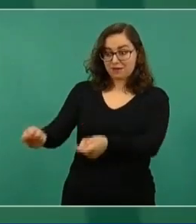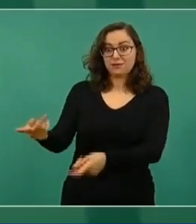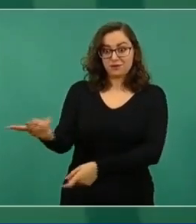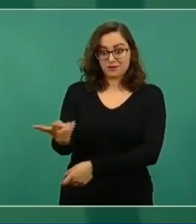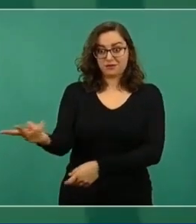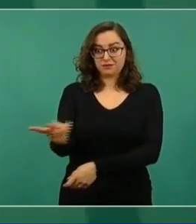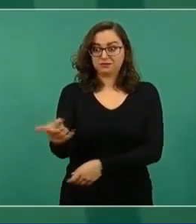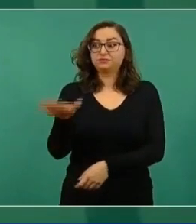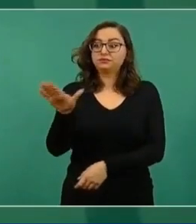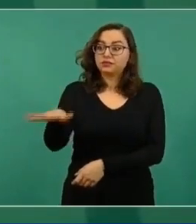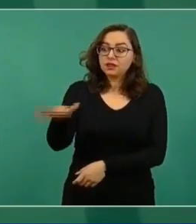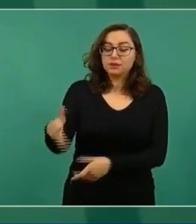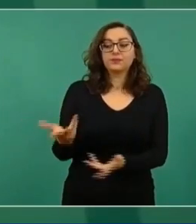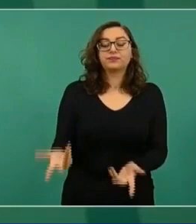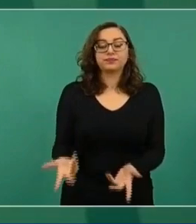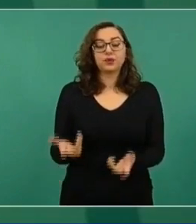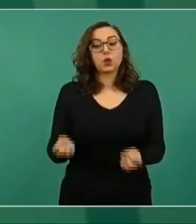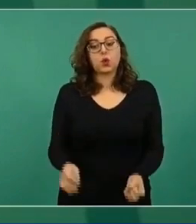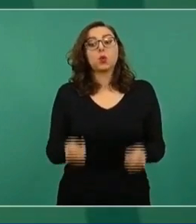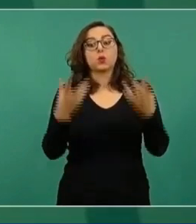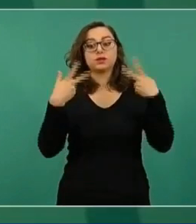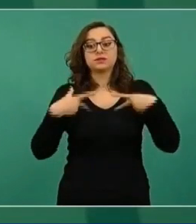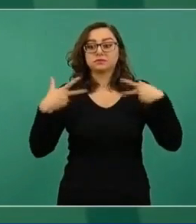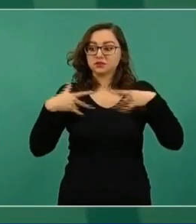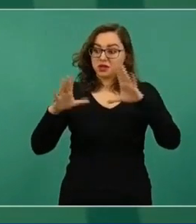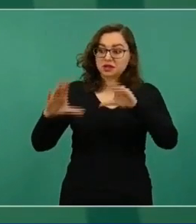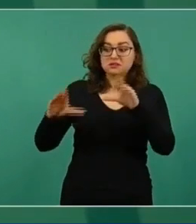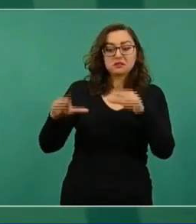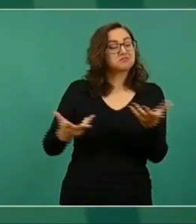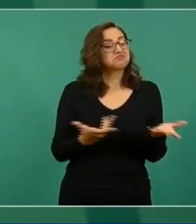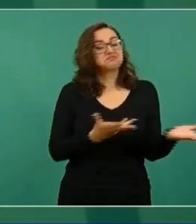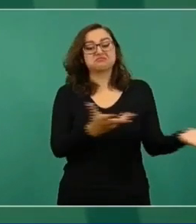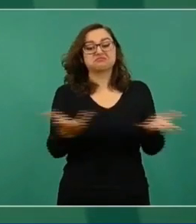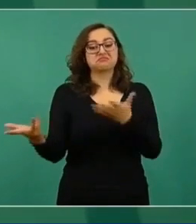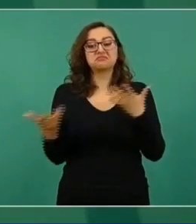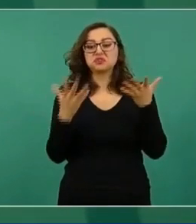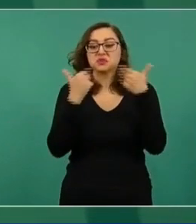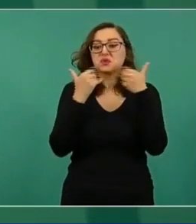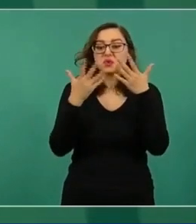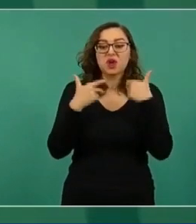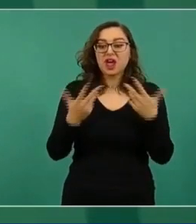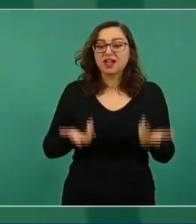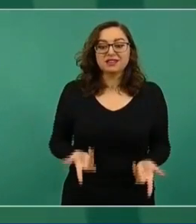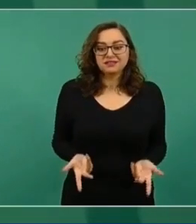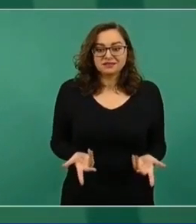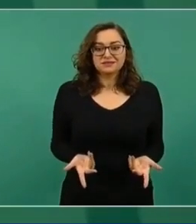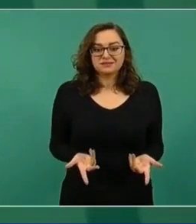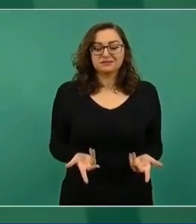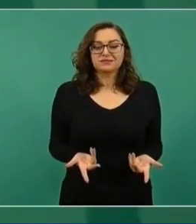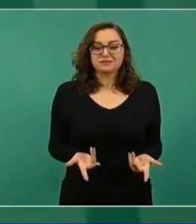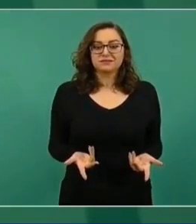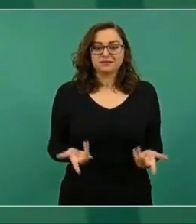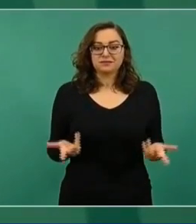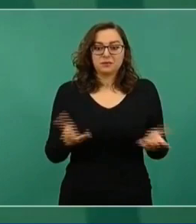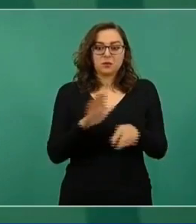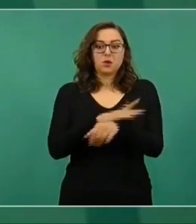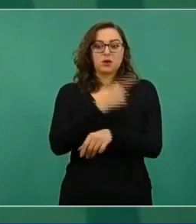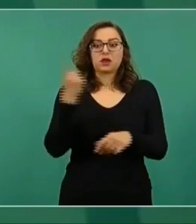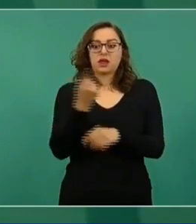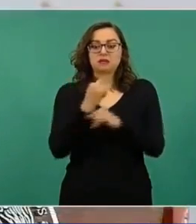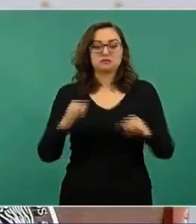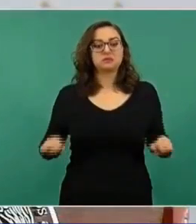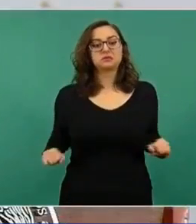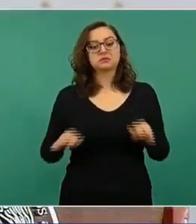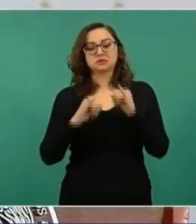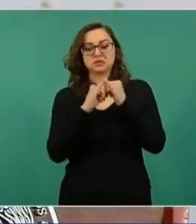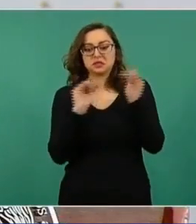qué residentes recibir en el número que podría cada una de las instituciones estar teniendo, porque no hay el cupo, porque no hay